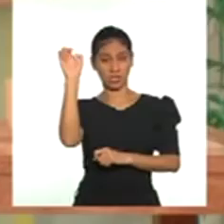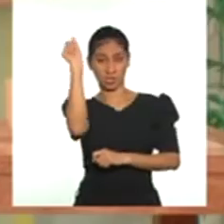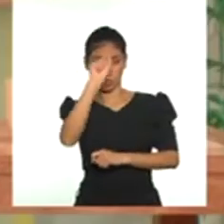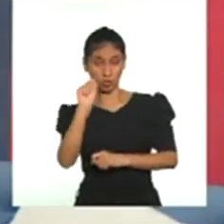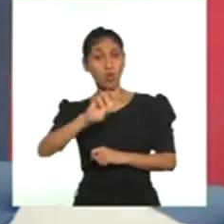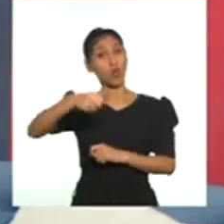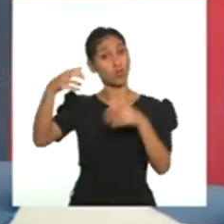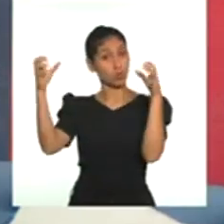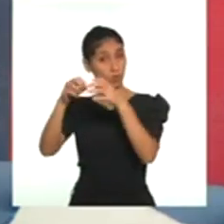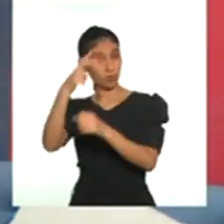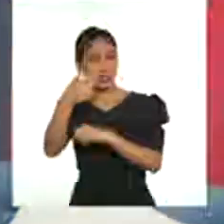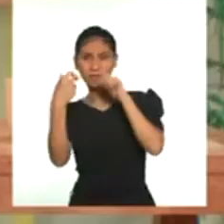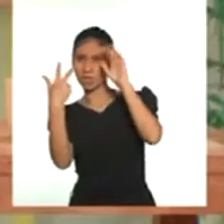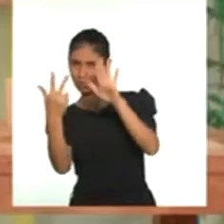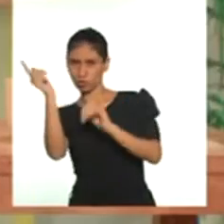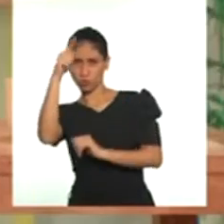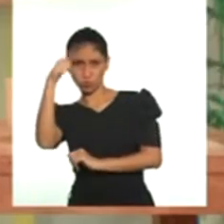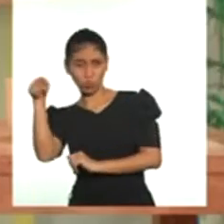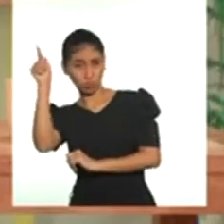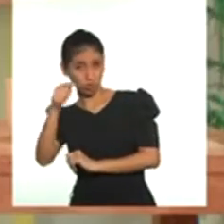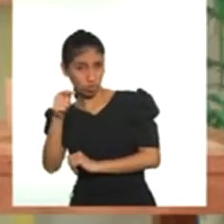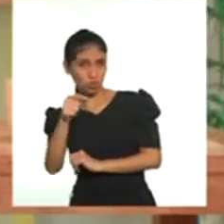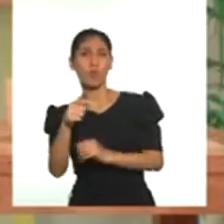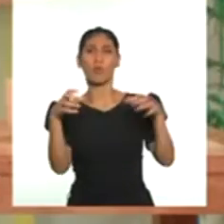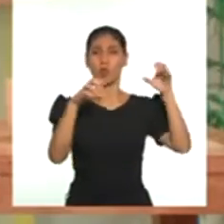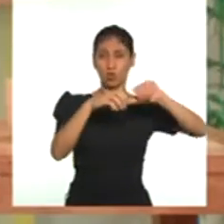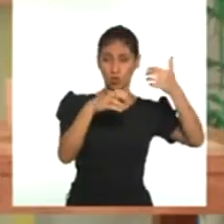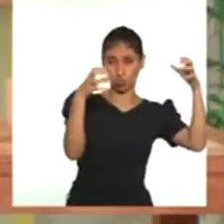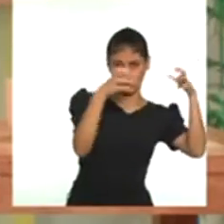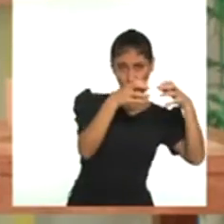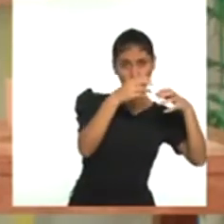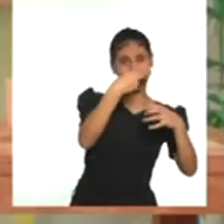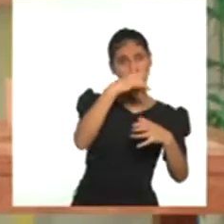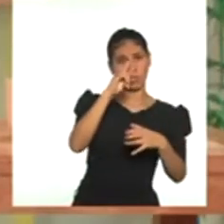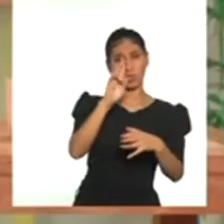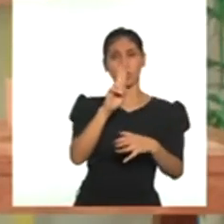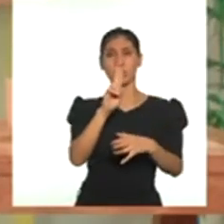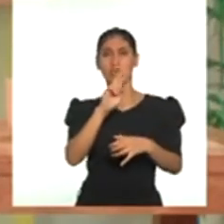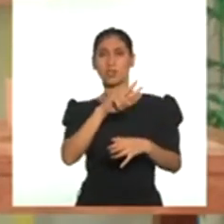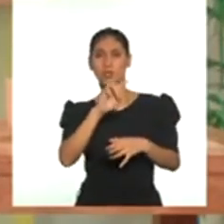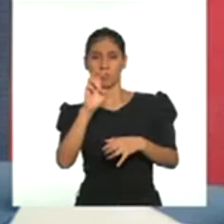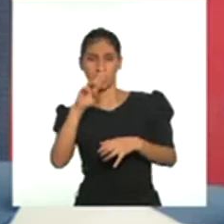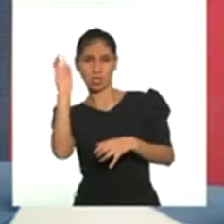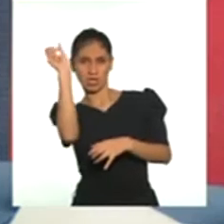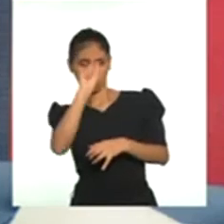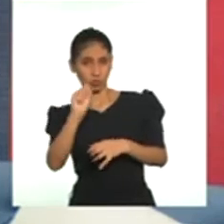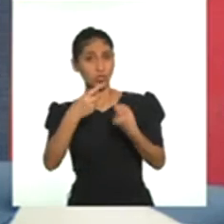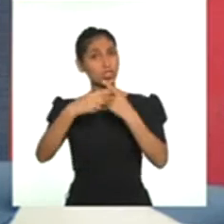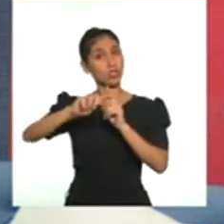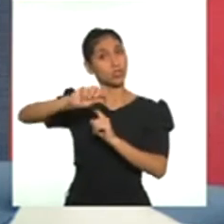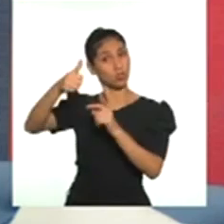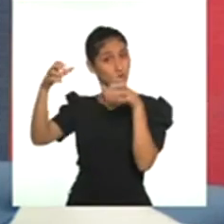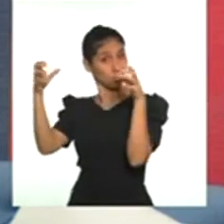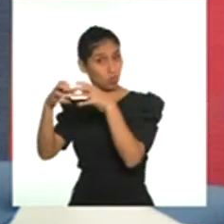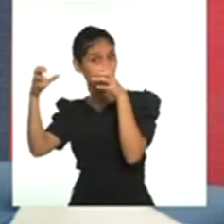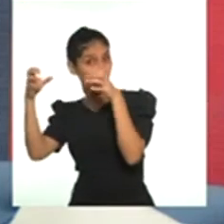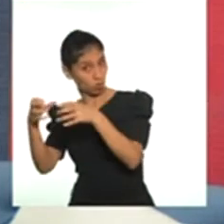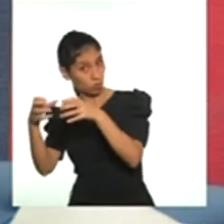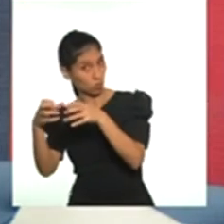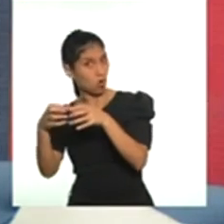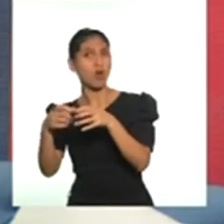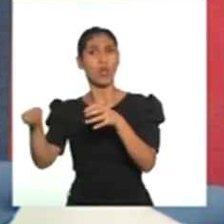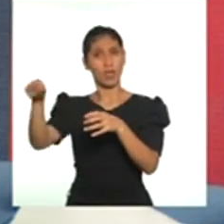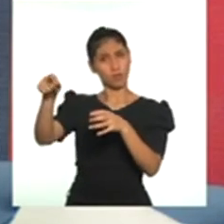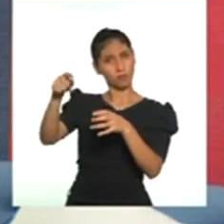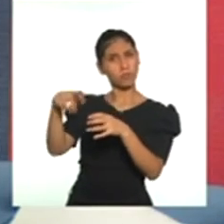hierberos. Uh-huh. Y el 13,4% por curanderos. Un poco más de la décima parte han